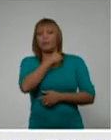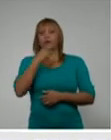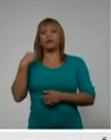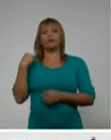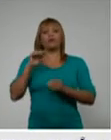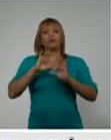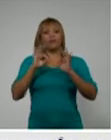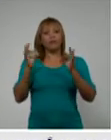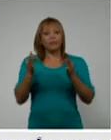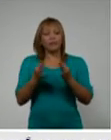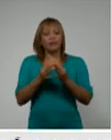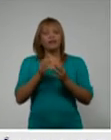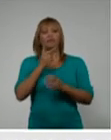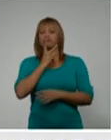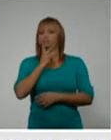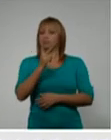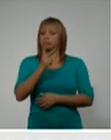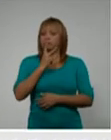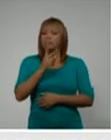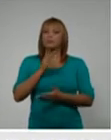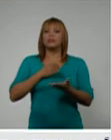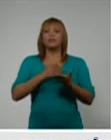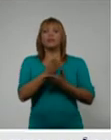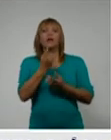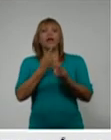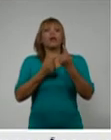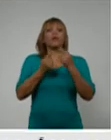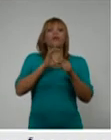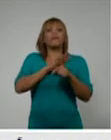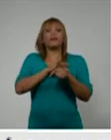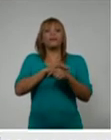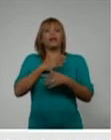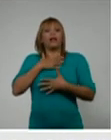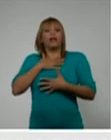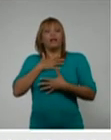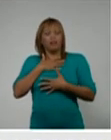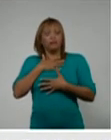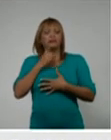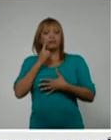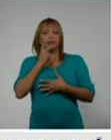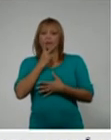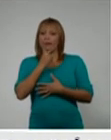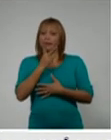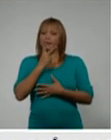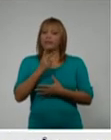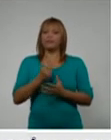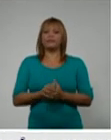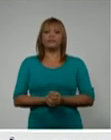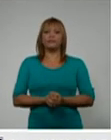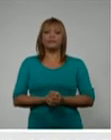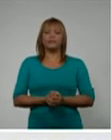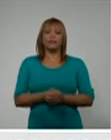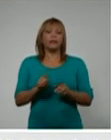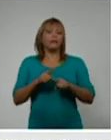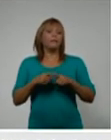posteriormente, por si acaso quedó alguna secuela, y que lo que traduce es que de todas